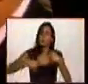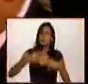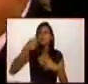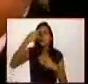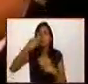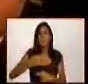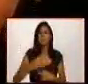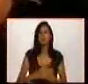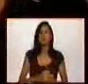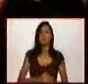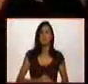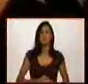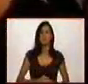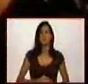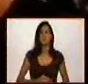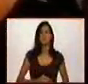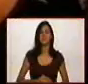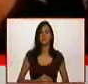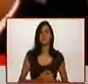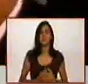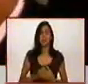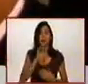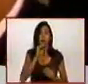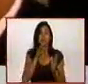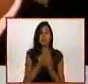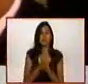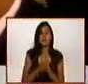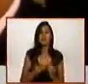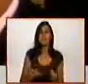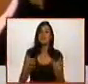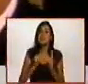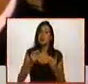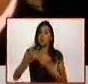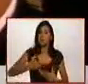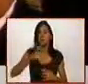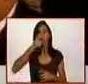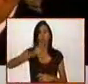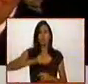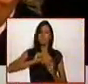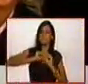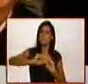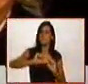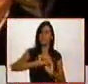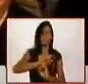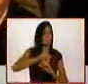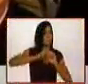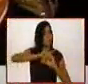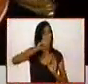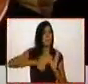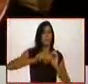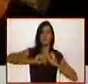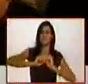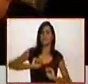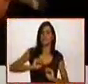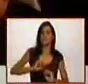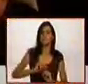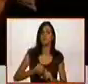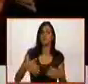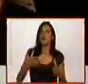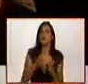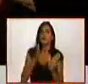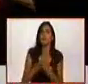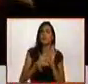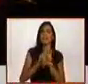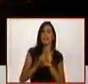el respeto. Yo vengo aquí a hablar por la dignidad de nuestro pueblo. Nosotros nos oponemos radicalmente a la directiva del